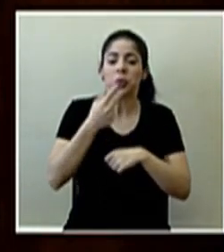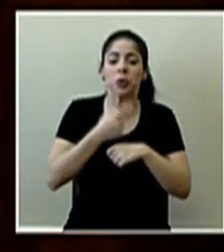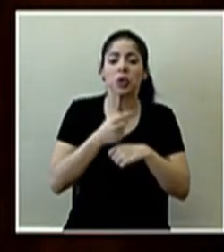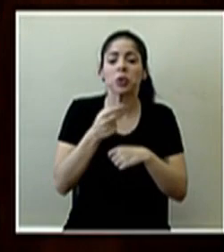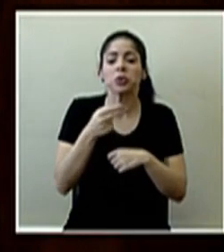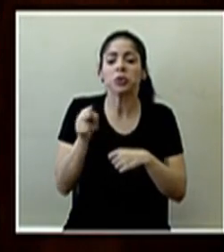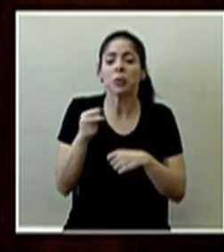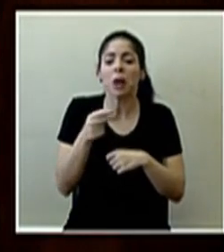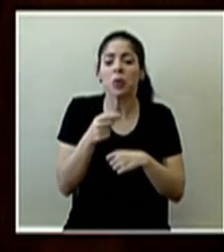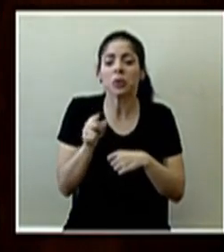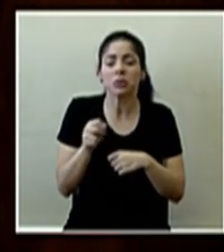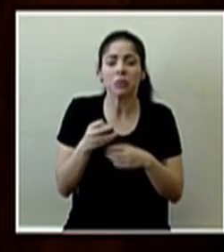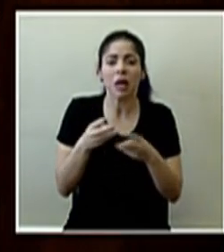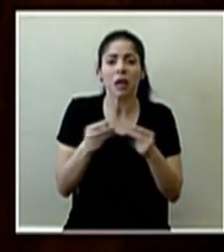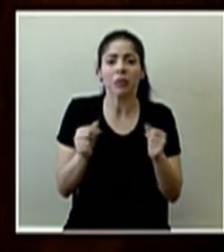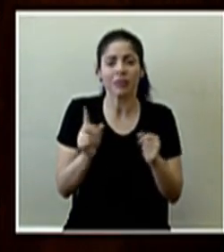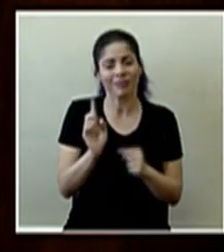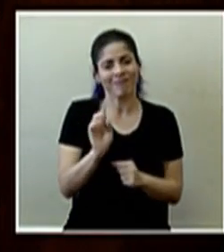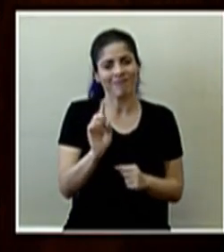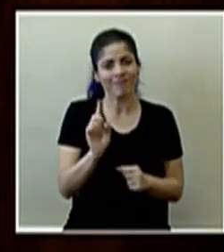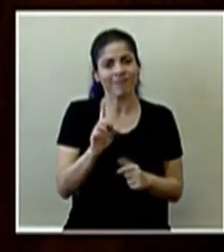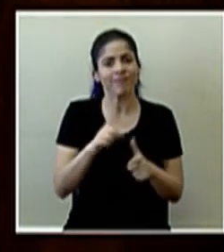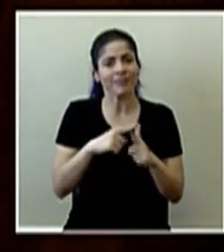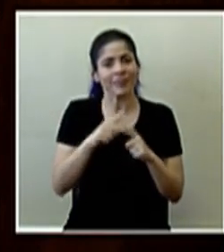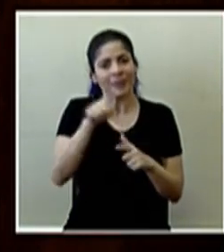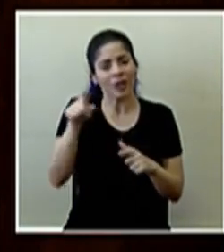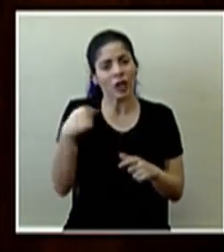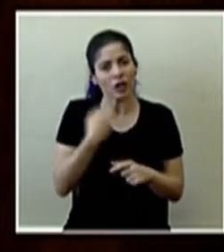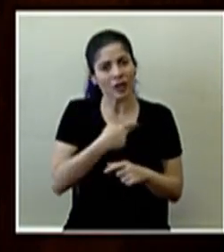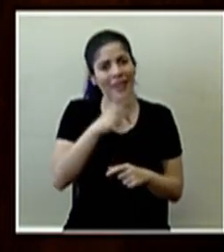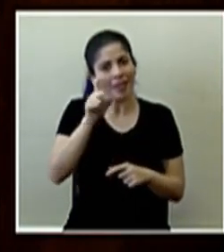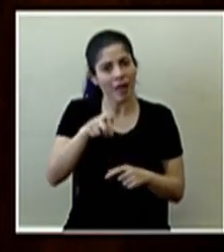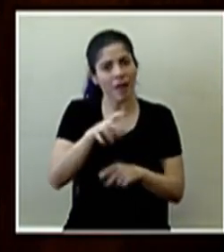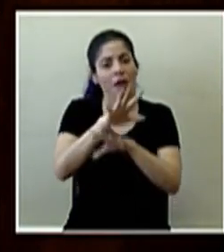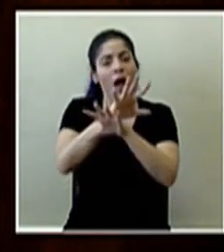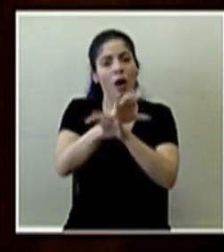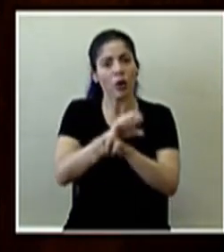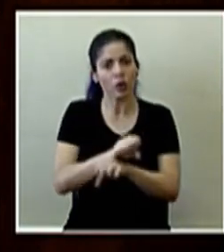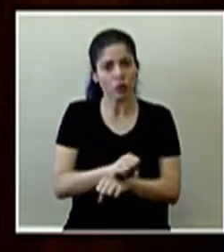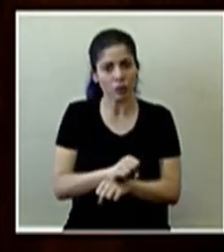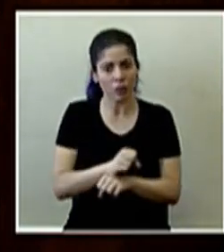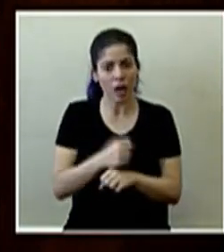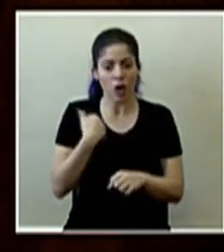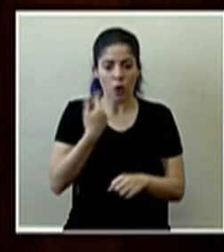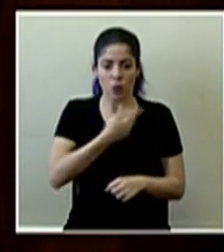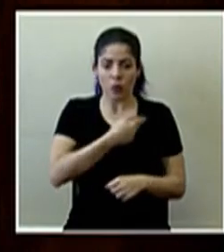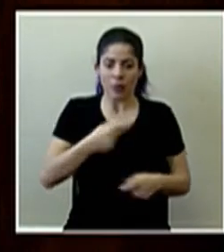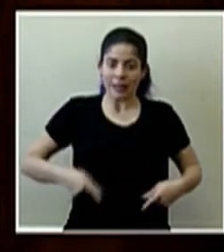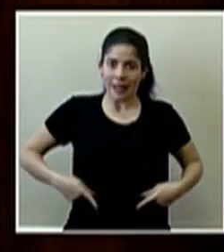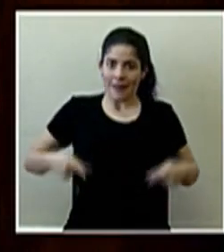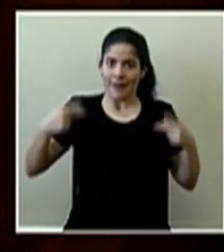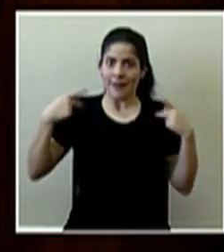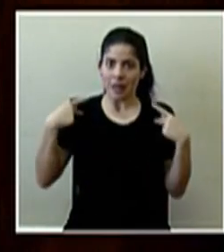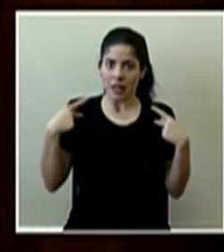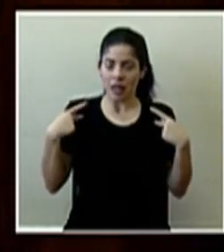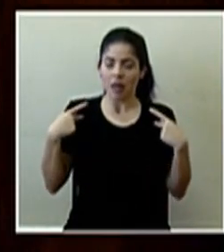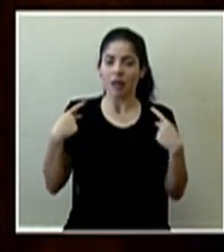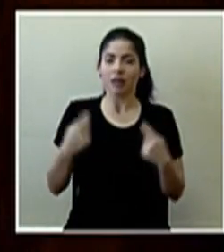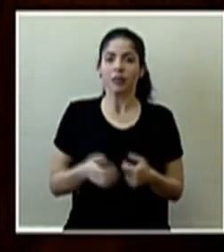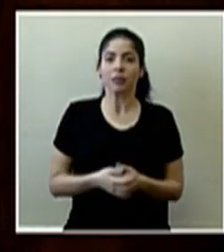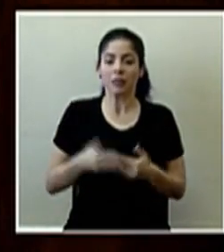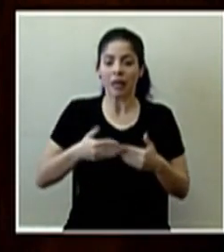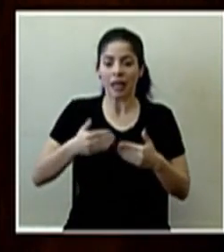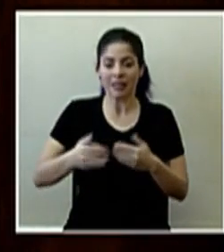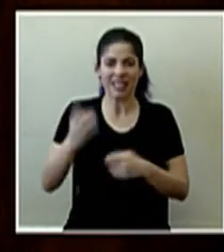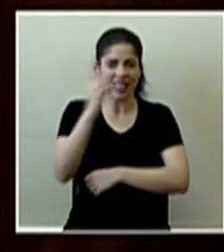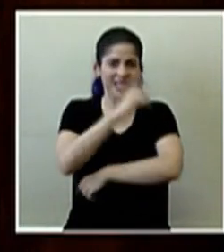pocas semanas. Entonces tenemos que acostumbrarnos a nuestra vida en estos